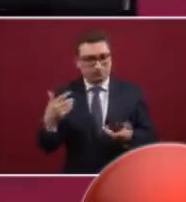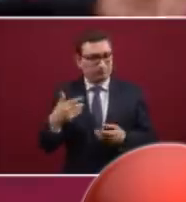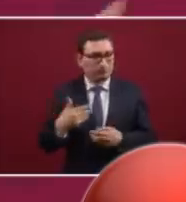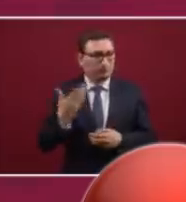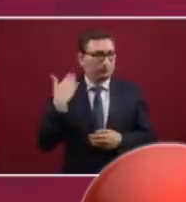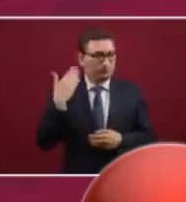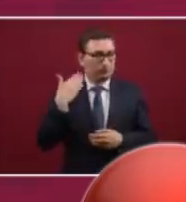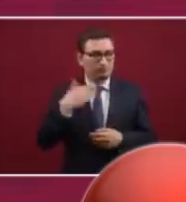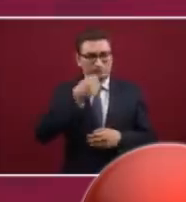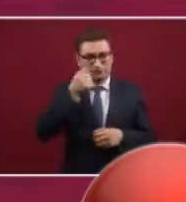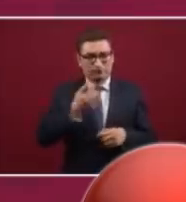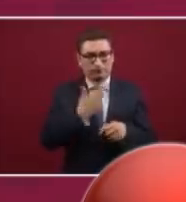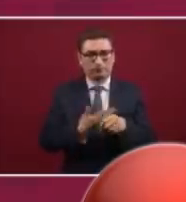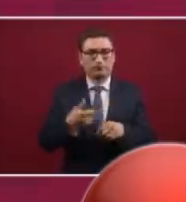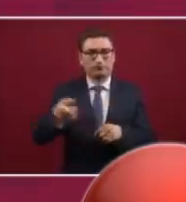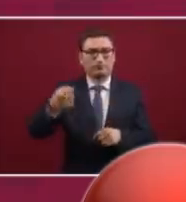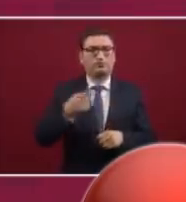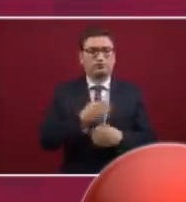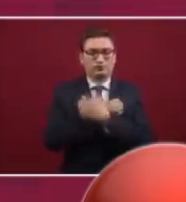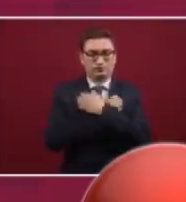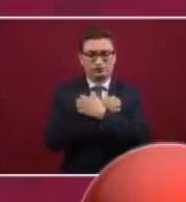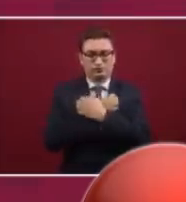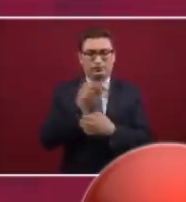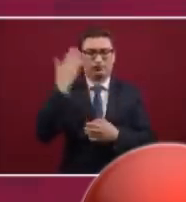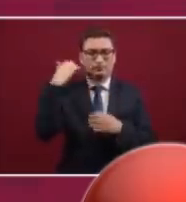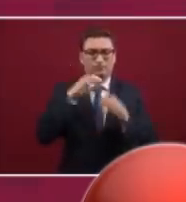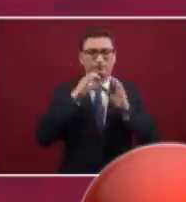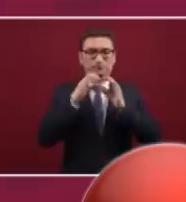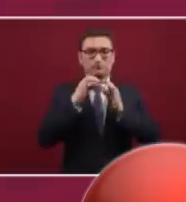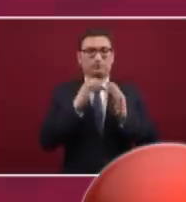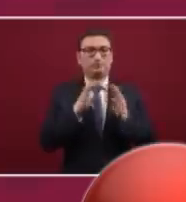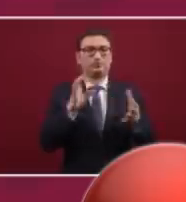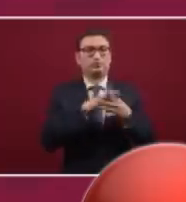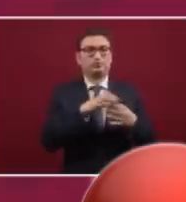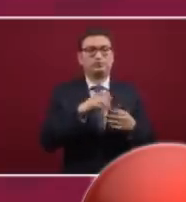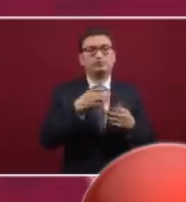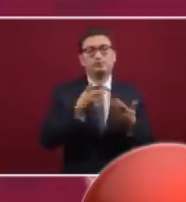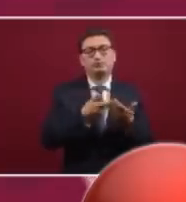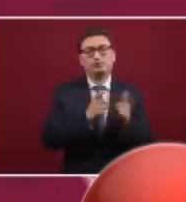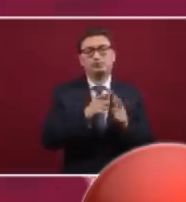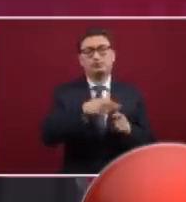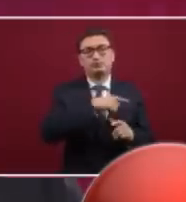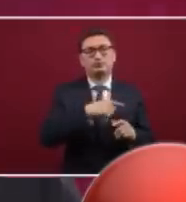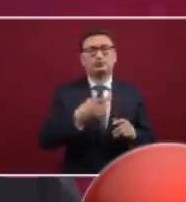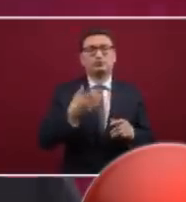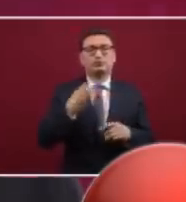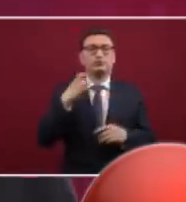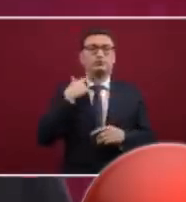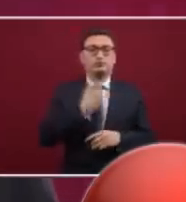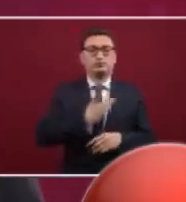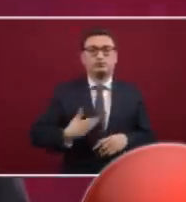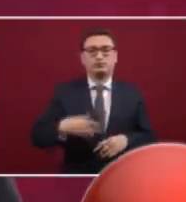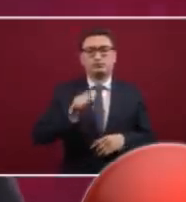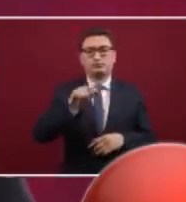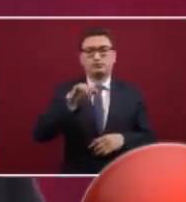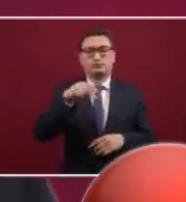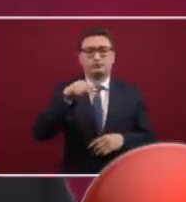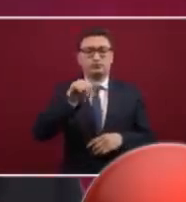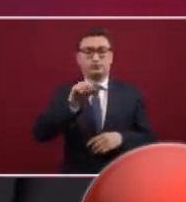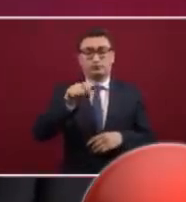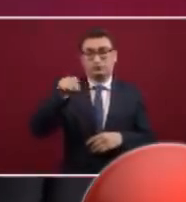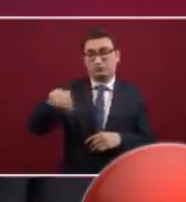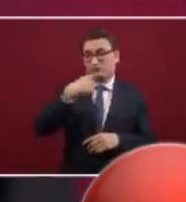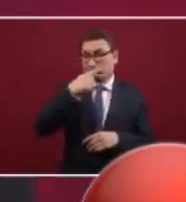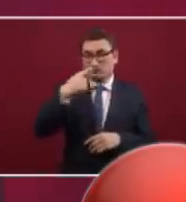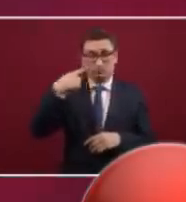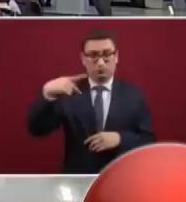salir de secretario de Educación fue el de Comunicación Social de Salinas. Entonces, los entiendo, somos distintos,